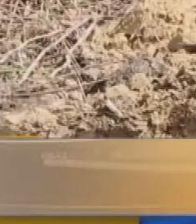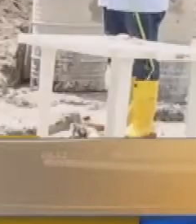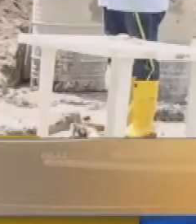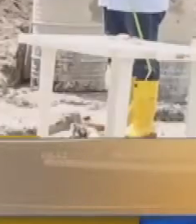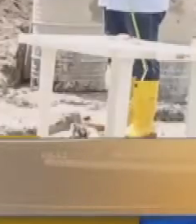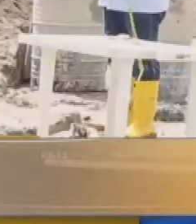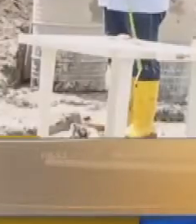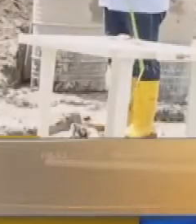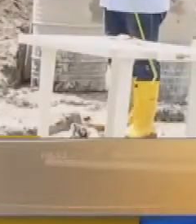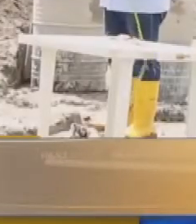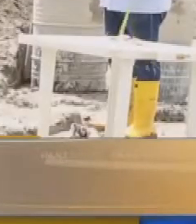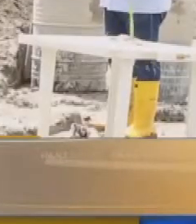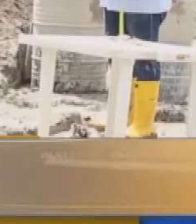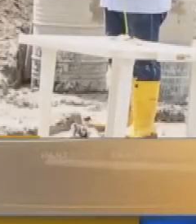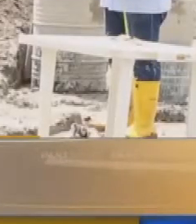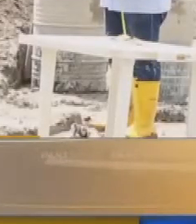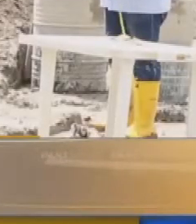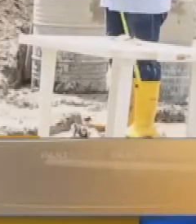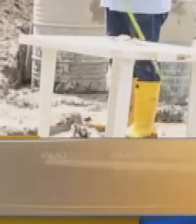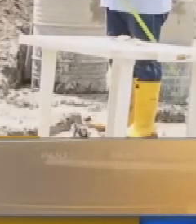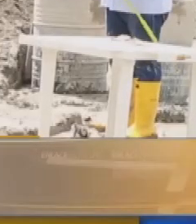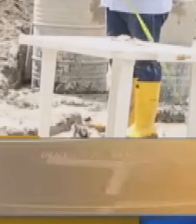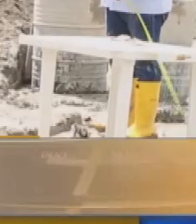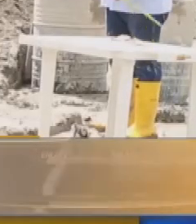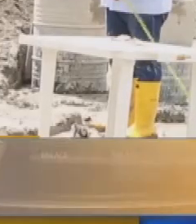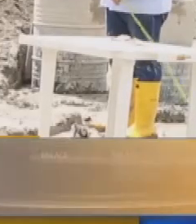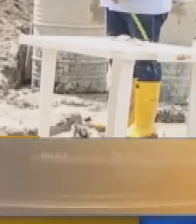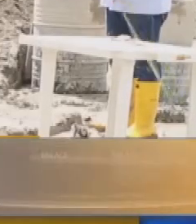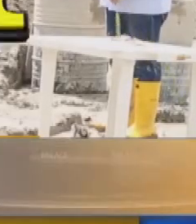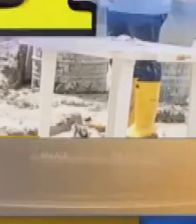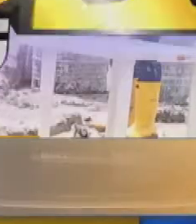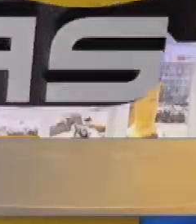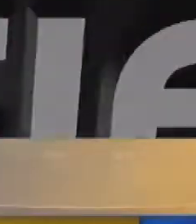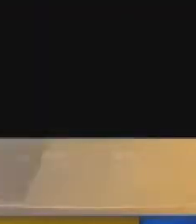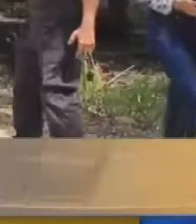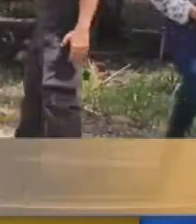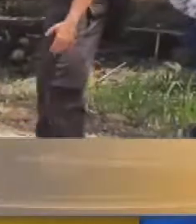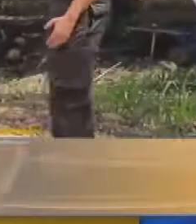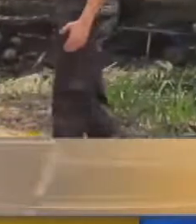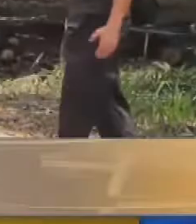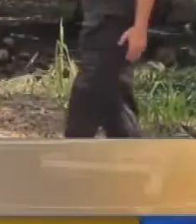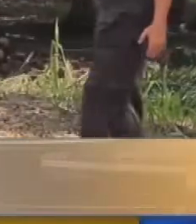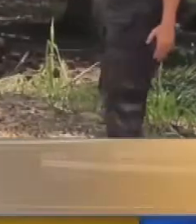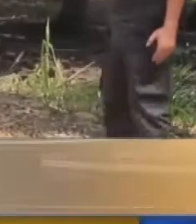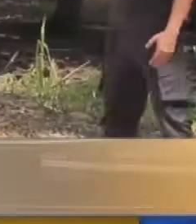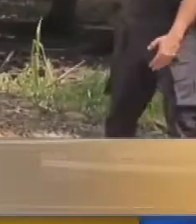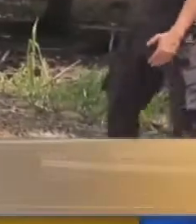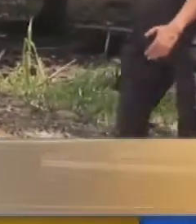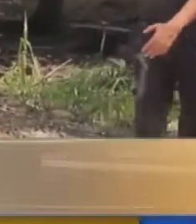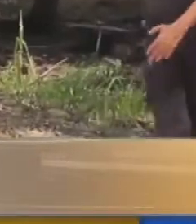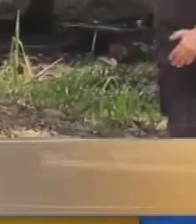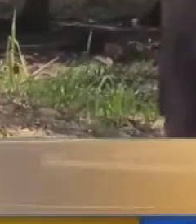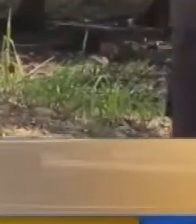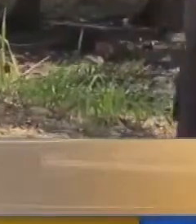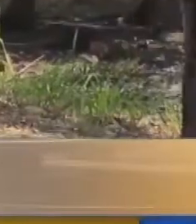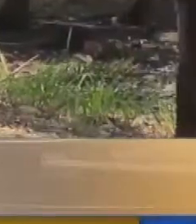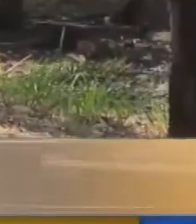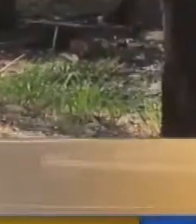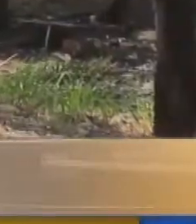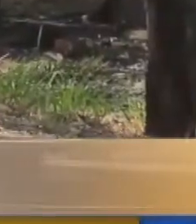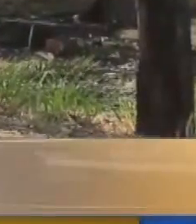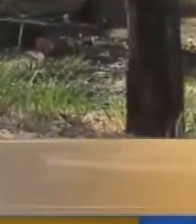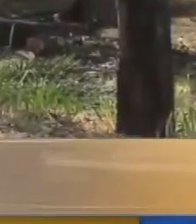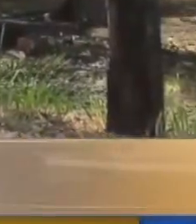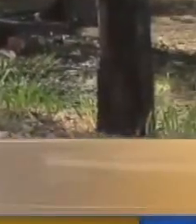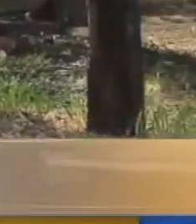de pesos, fueron supervisadas por la Secretaría de Infraestructura. Alcalde de Barranca Bermeja recorrió